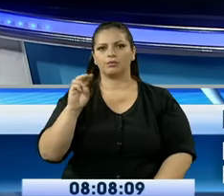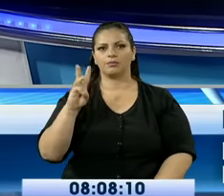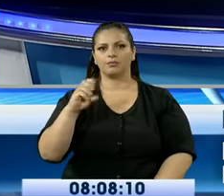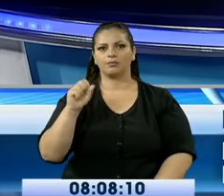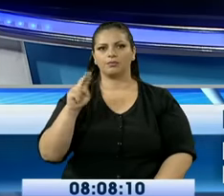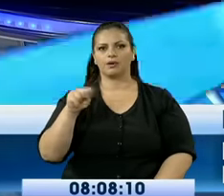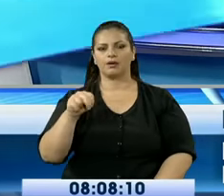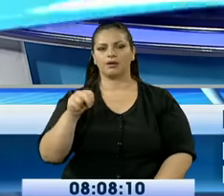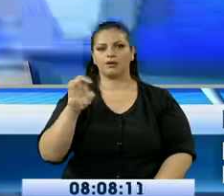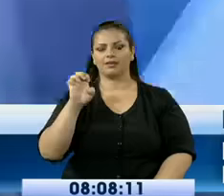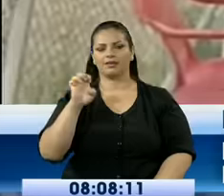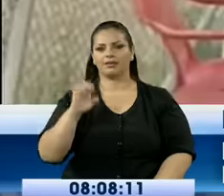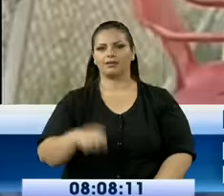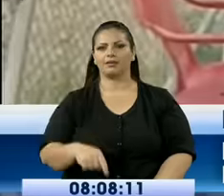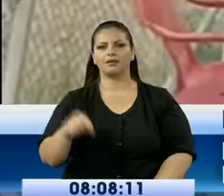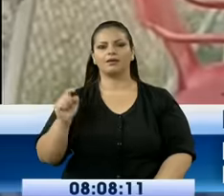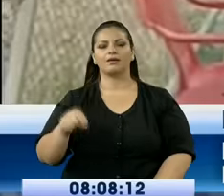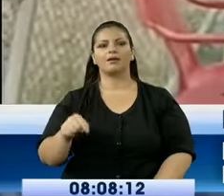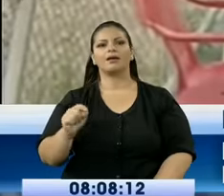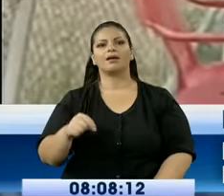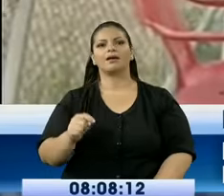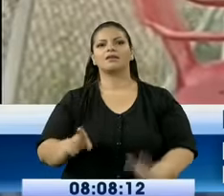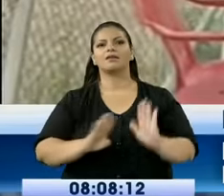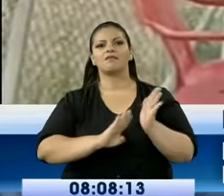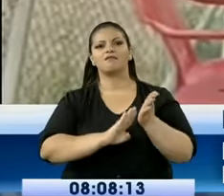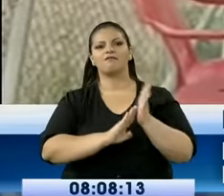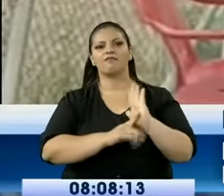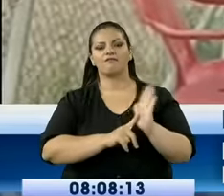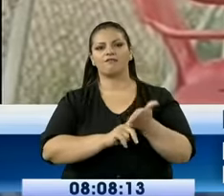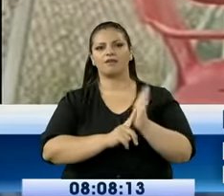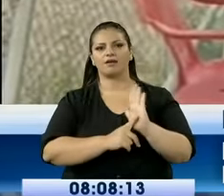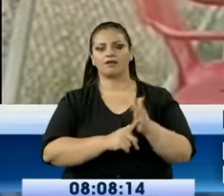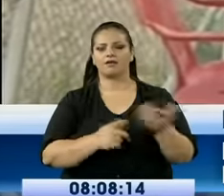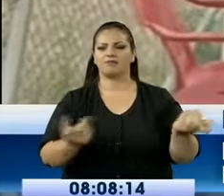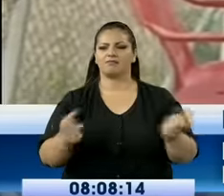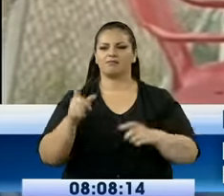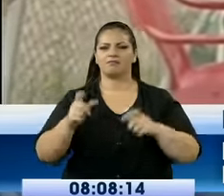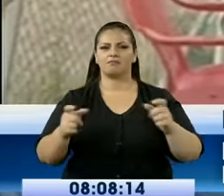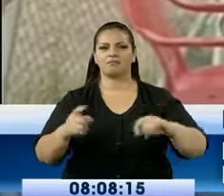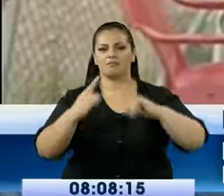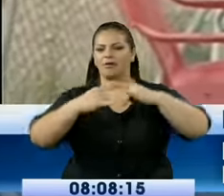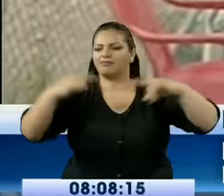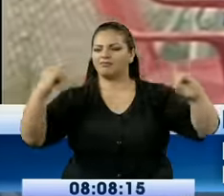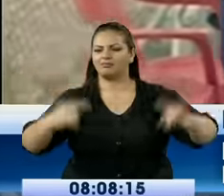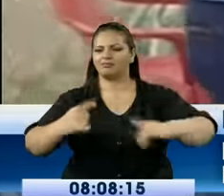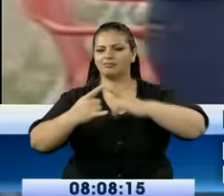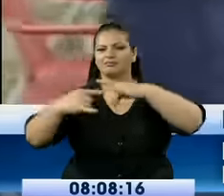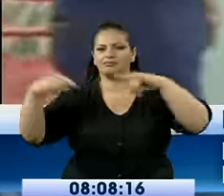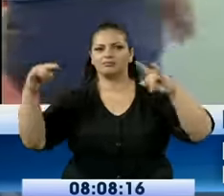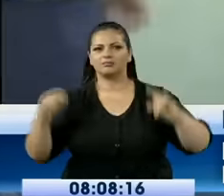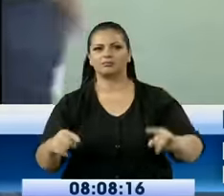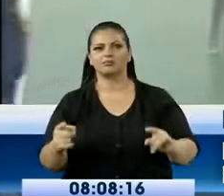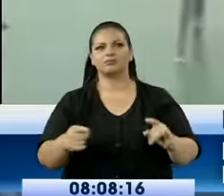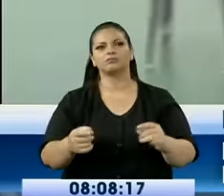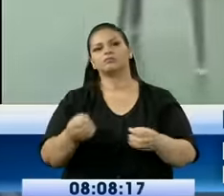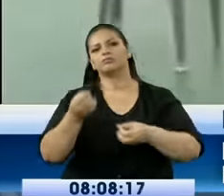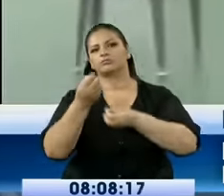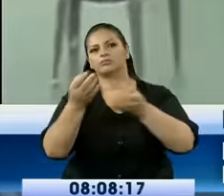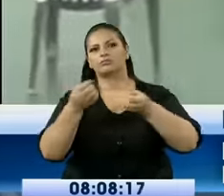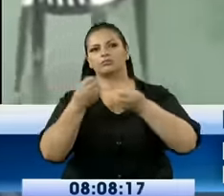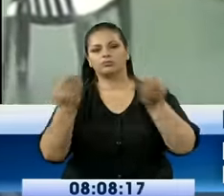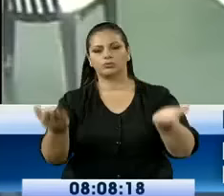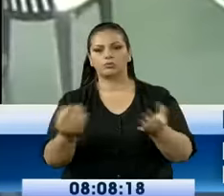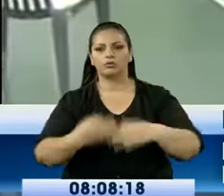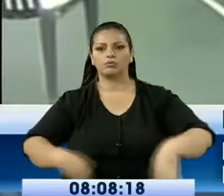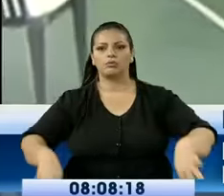que busca es concienciar a las personas sobre la diabetes, a los adultos mayores principalmente, y claro, a sus familias, acerca de